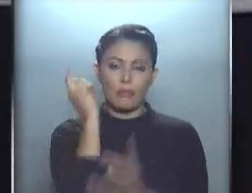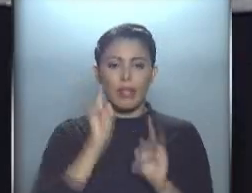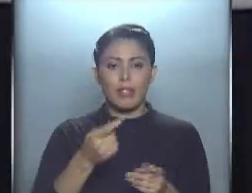recursos